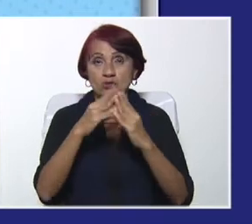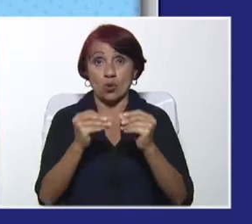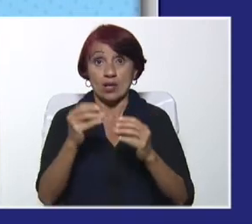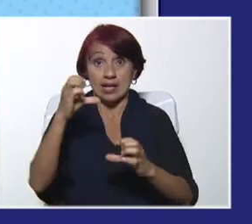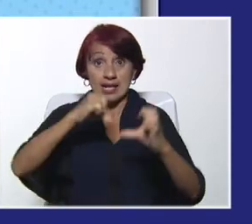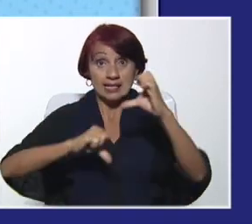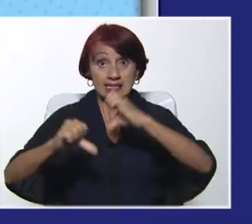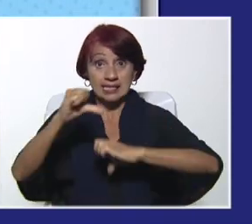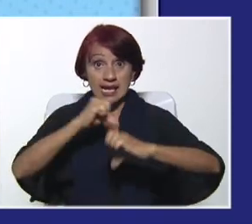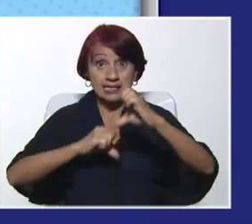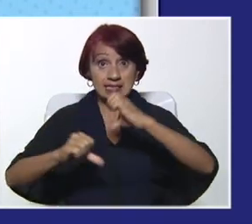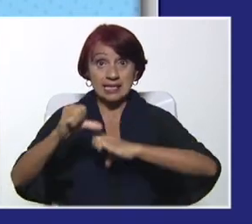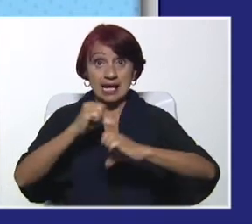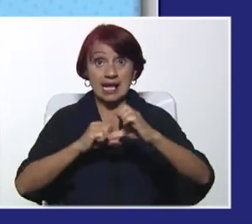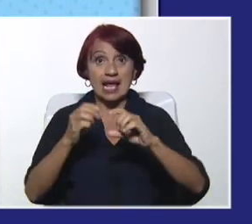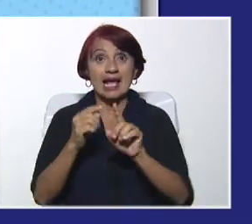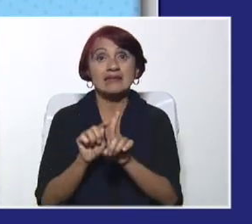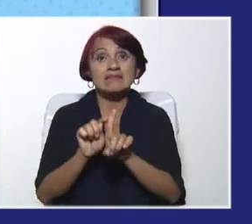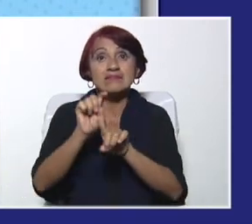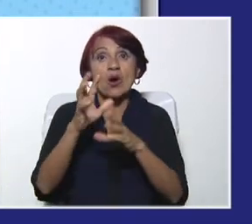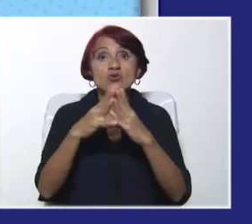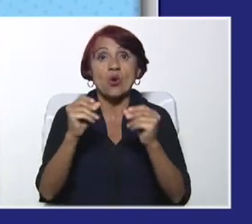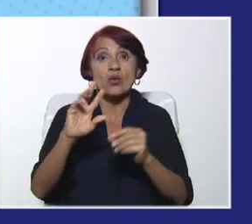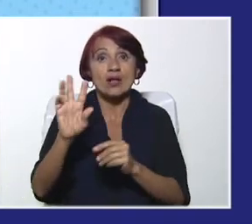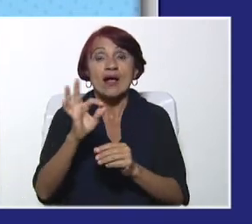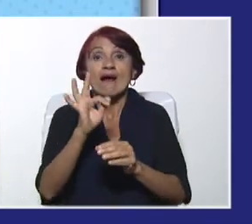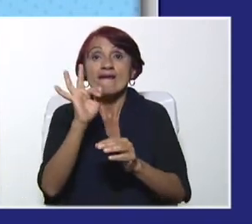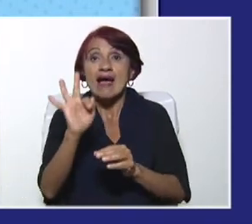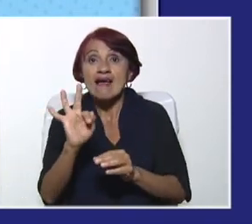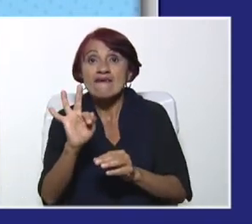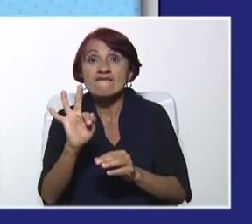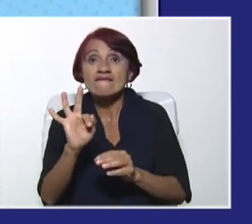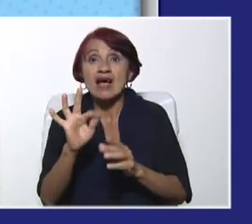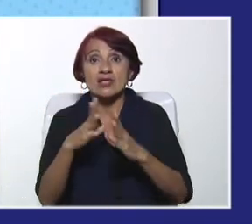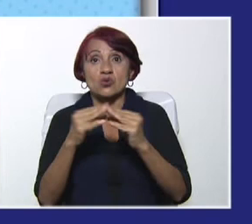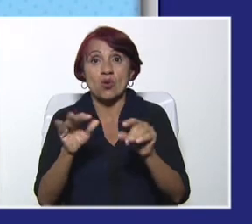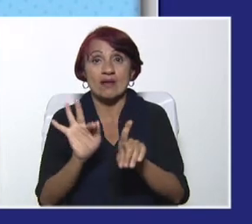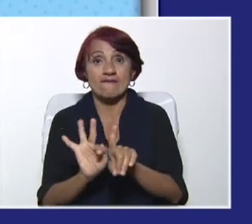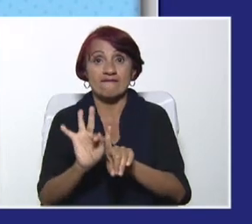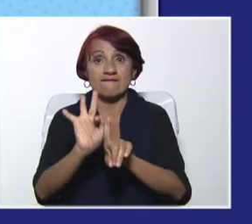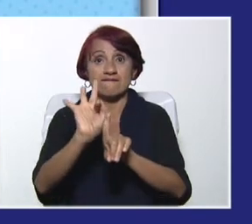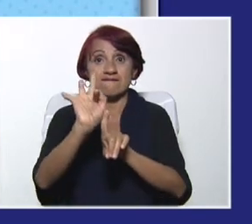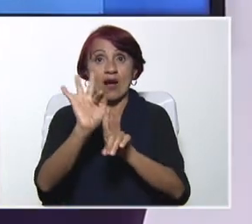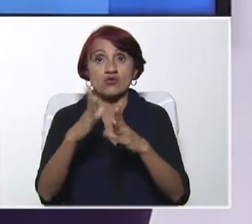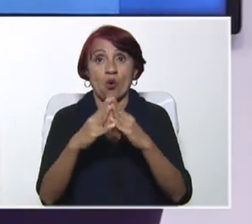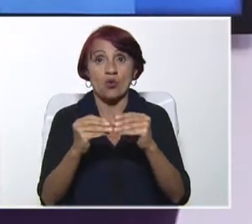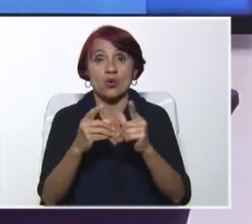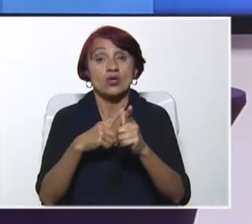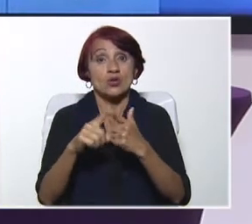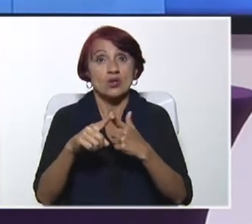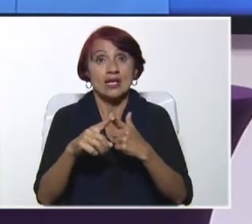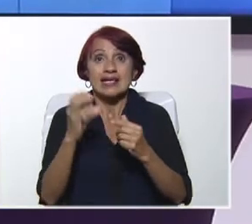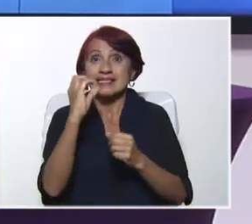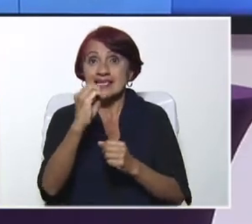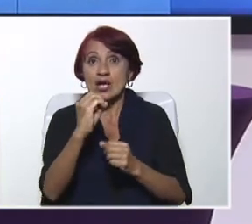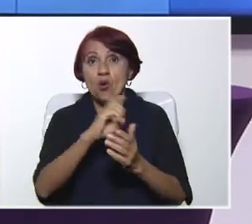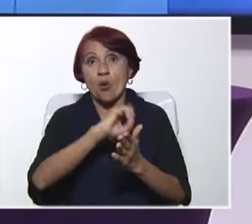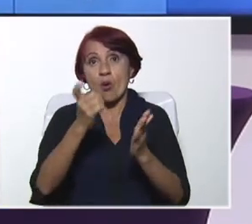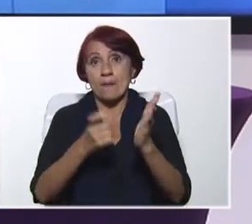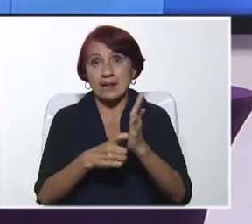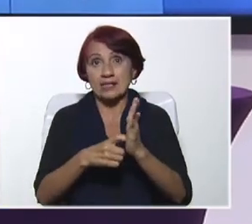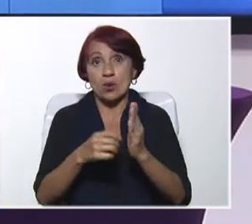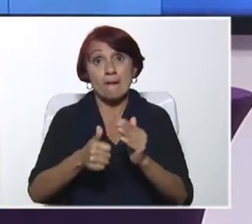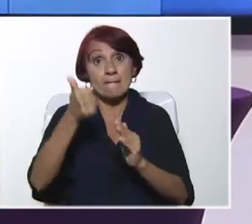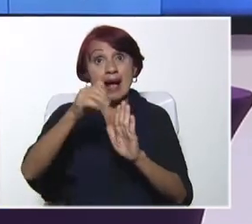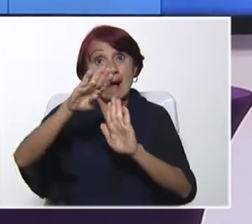escala Kelvin, que nos dice el cero absoluto. El cero absoluto es aquel, o es la temperatura más